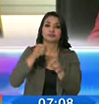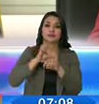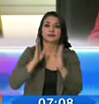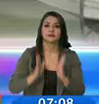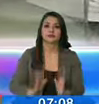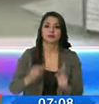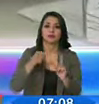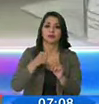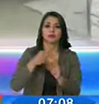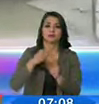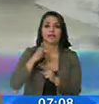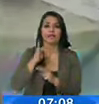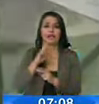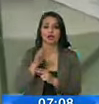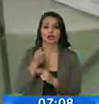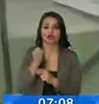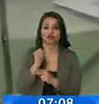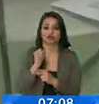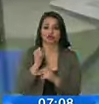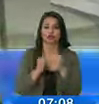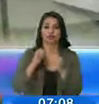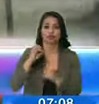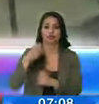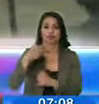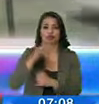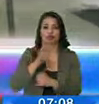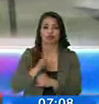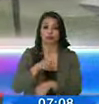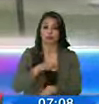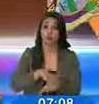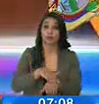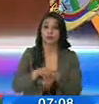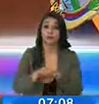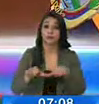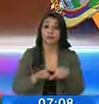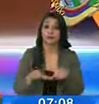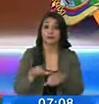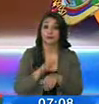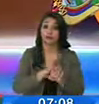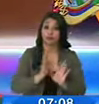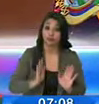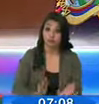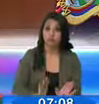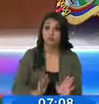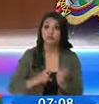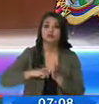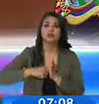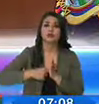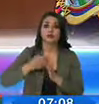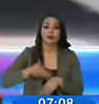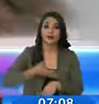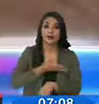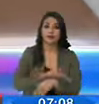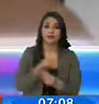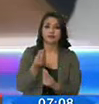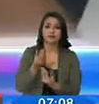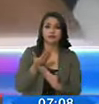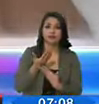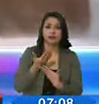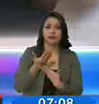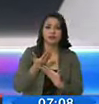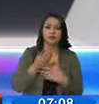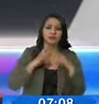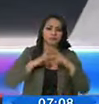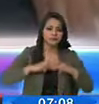Ochoa. Para establecer responsabilidad administrativa culposa, la Contraloría se basó en el resultado del informe del examen